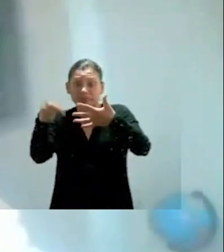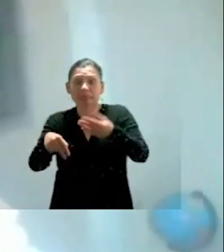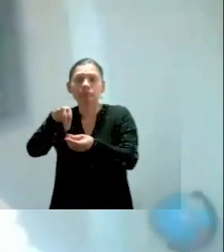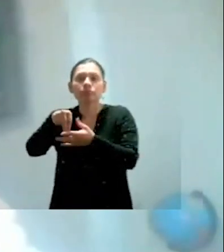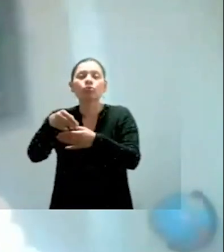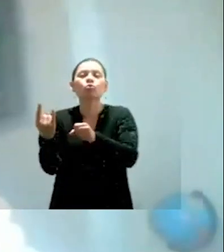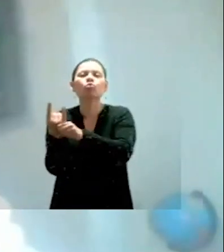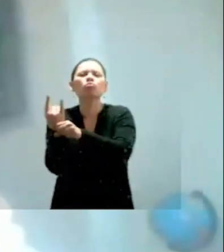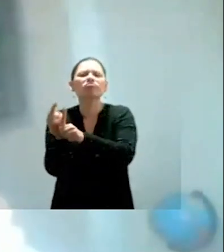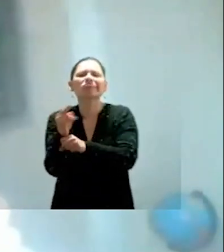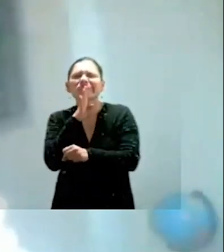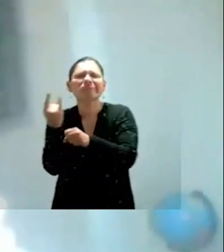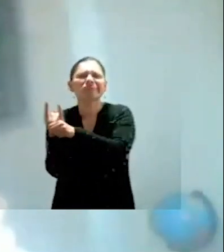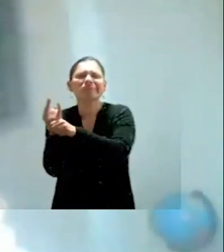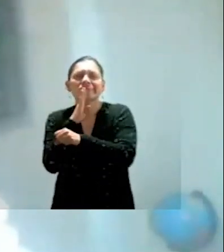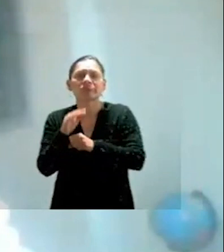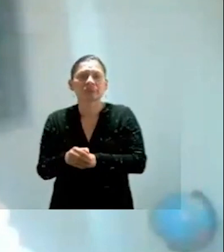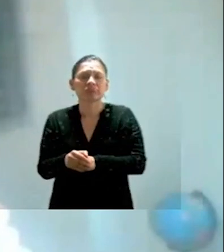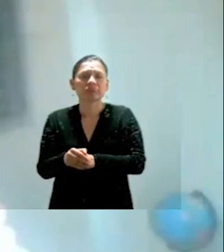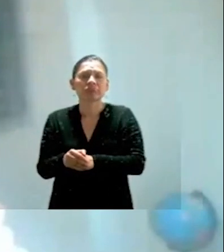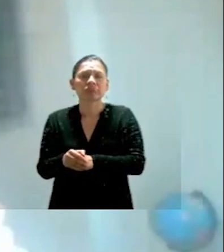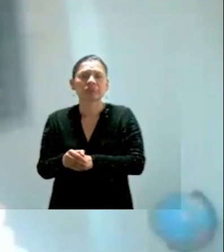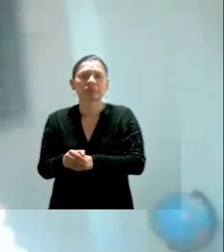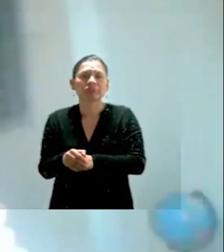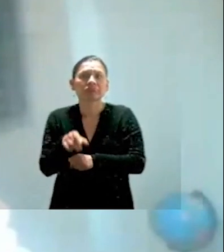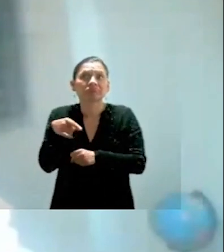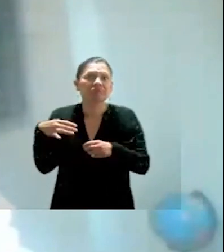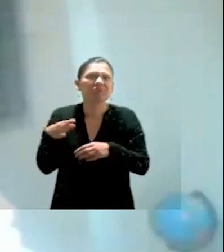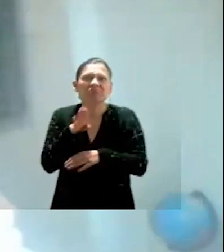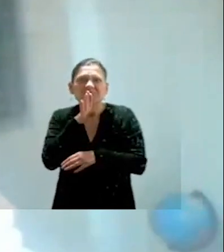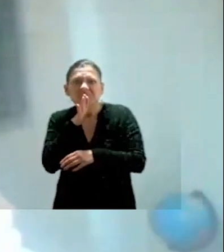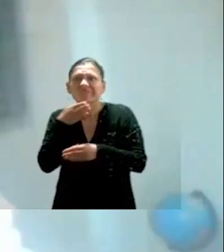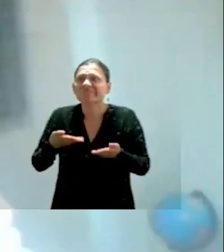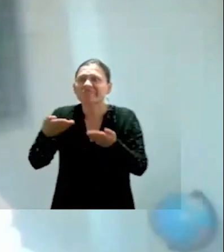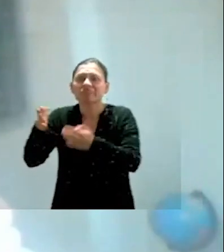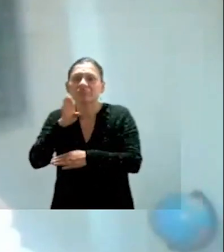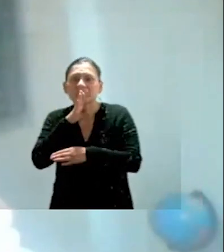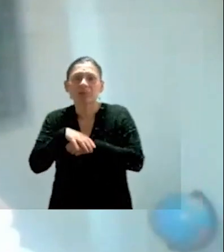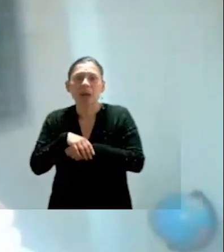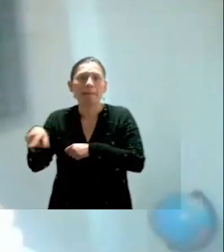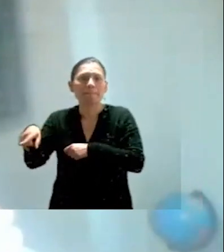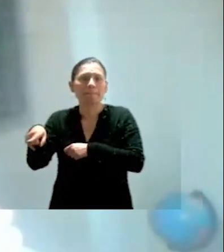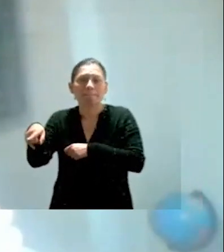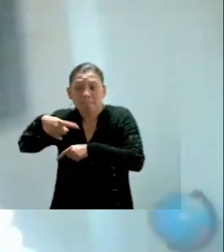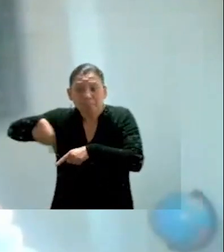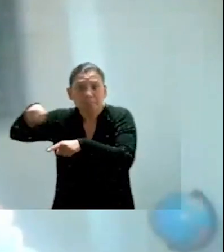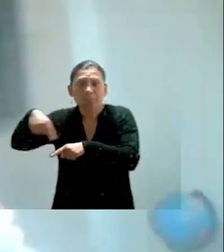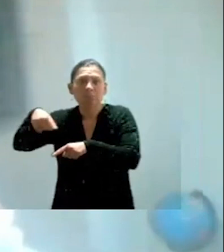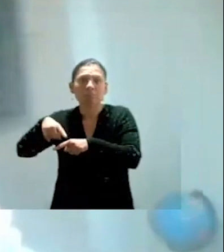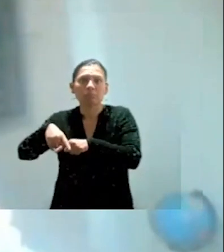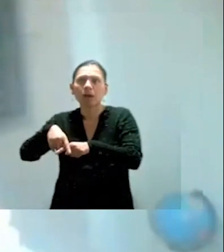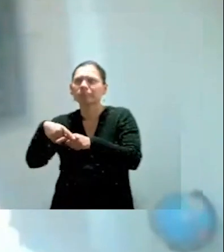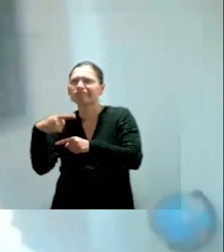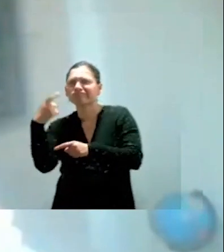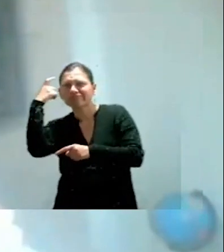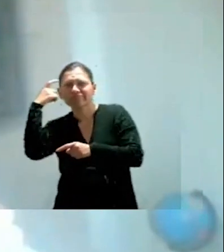que no tienen altos grados de alfabetización, incluso que no entienden muchas veces el procedimiento, y que